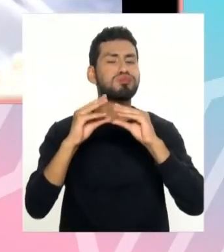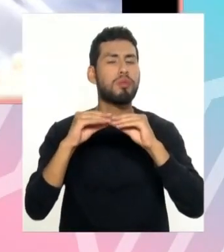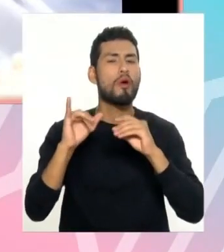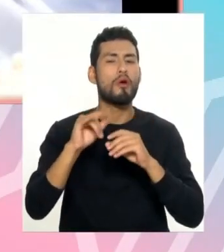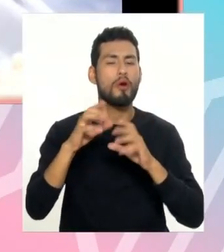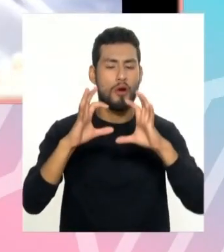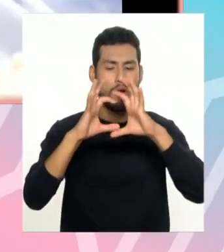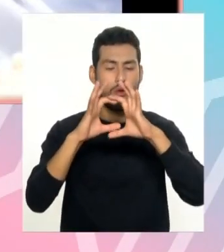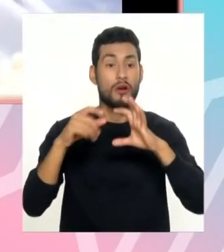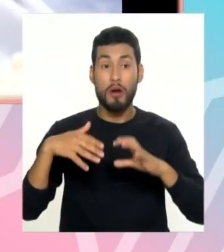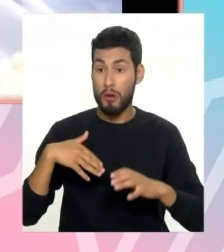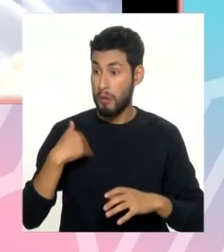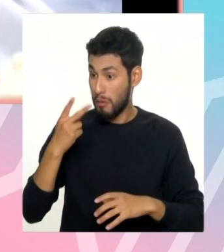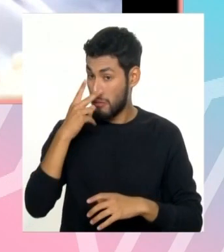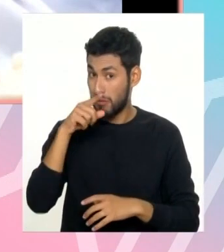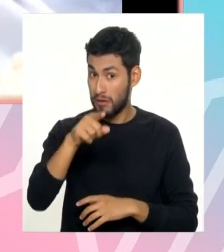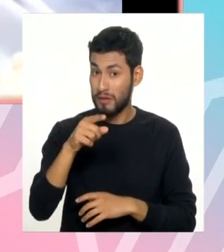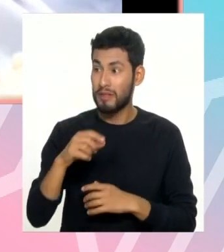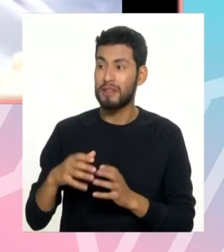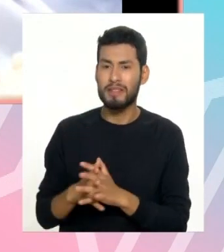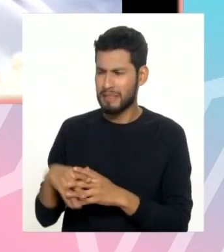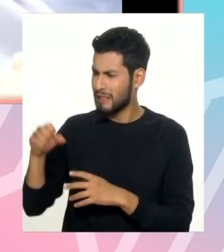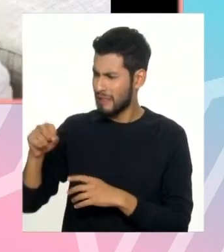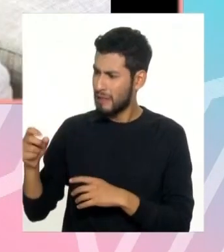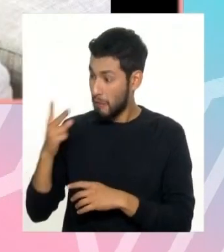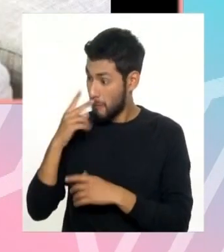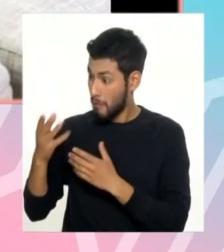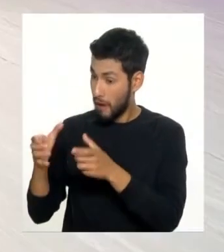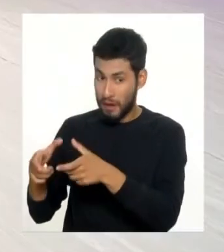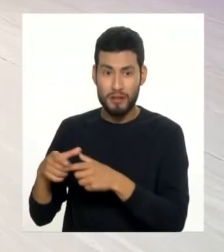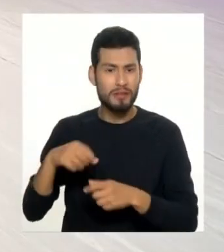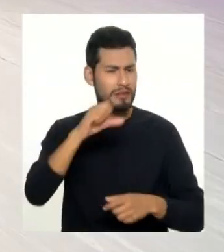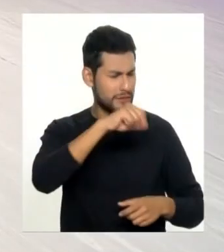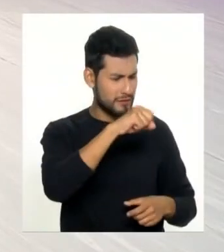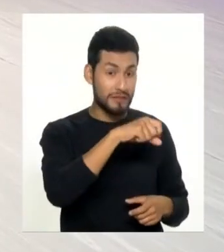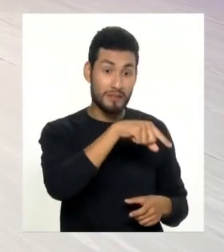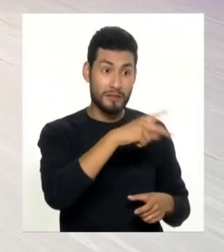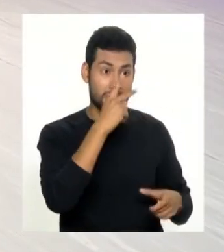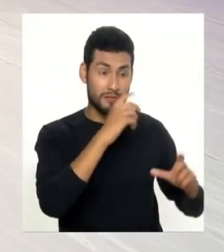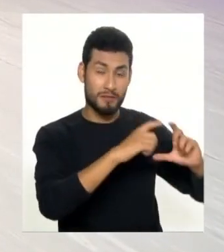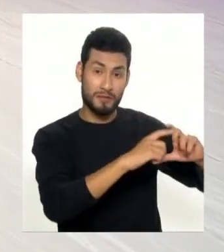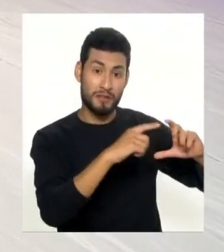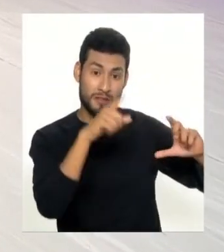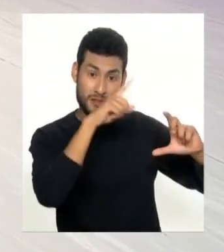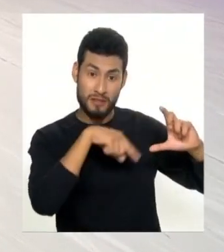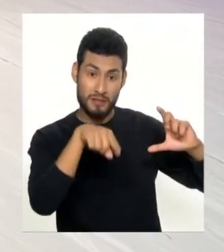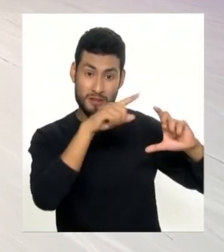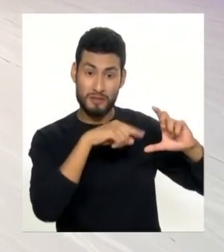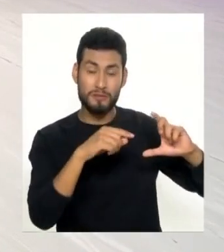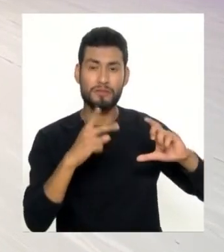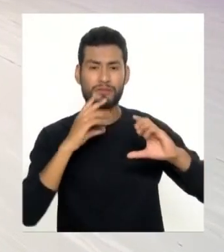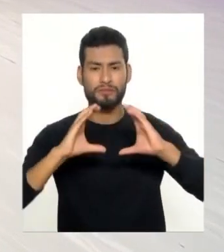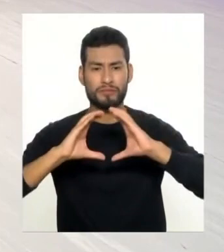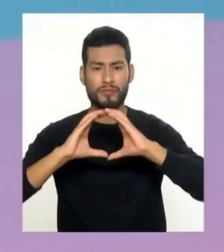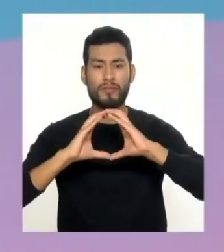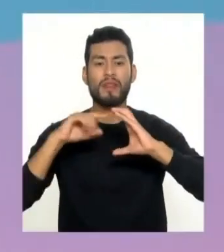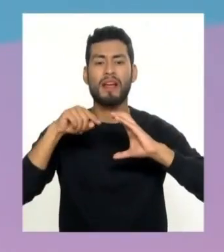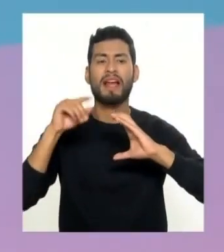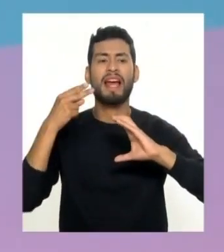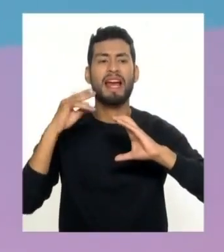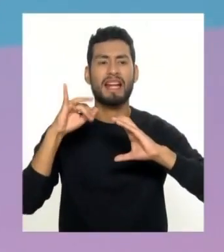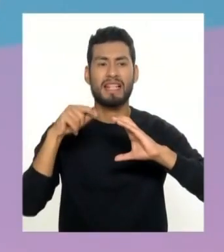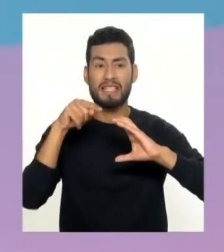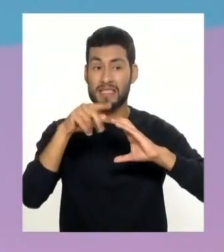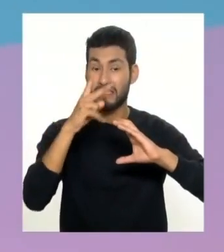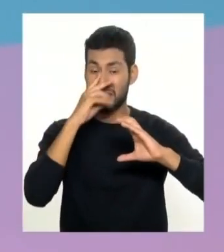¿Nos podrían mostrar en la maqueta? Claro. Para poder Aquí verlo les muestro. mejor. Vemos justamente en este momento una hernia discal, que